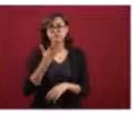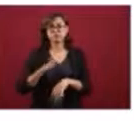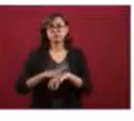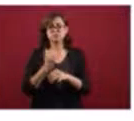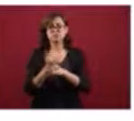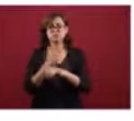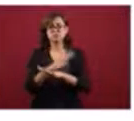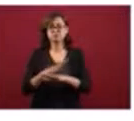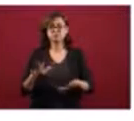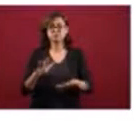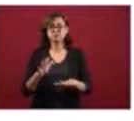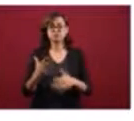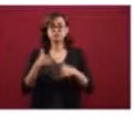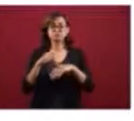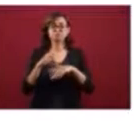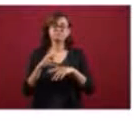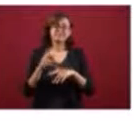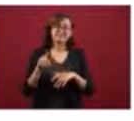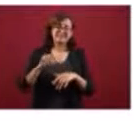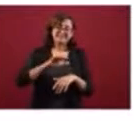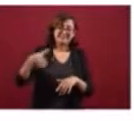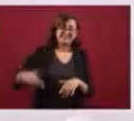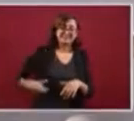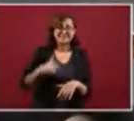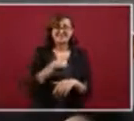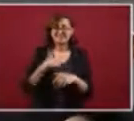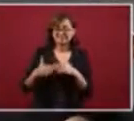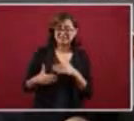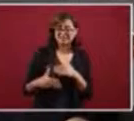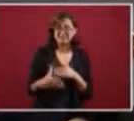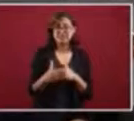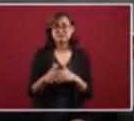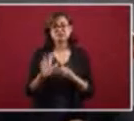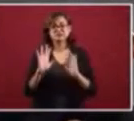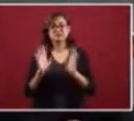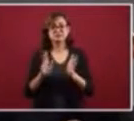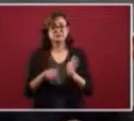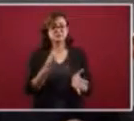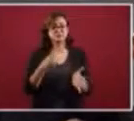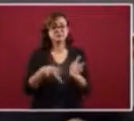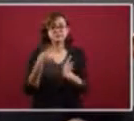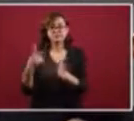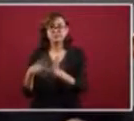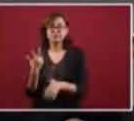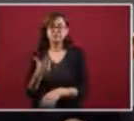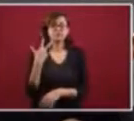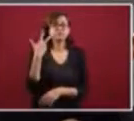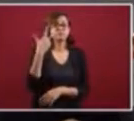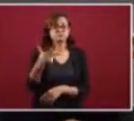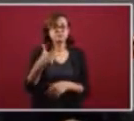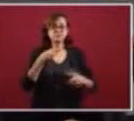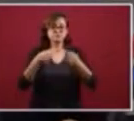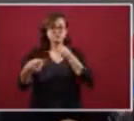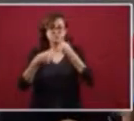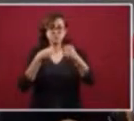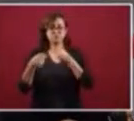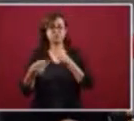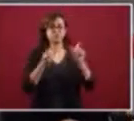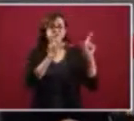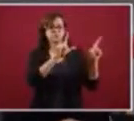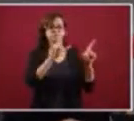a partir del lamentable accidente hemos dado 8 conferencias de prensa, ahí están